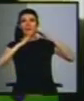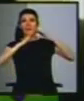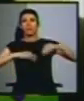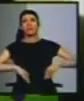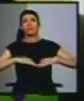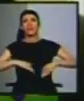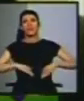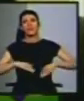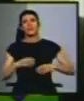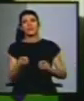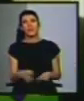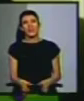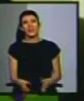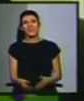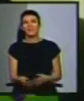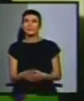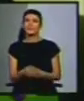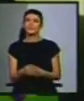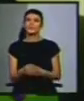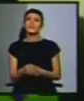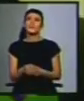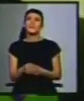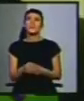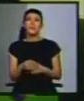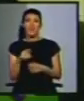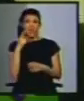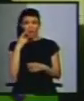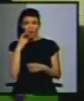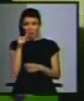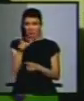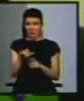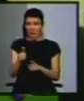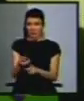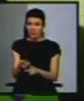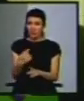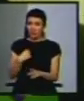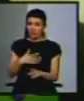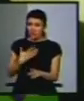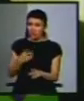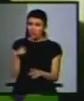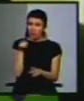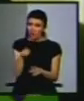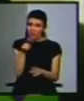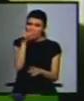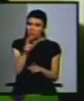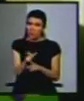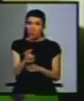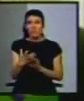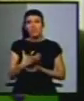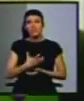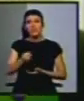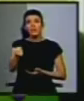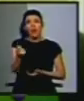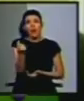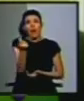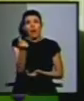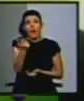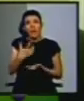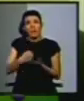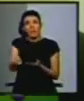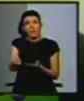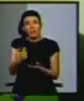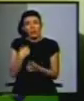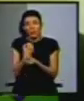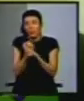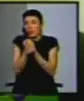pedazos. Él, para nosotros, es verdaderamente una persona que él se llevó la plata y de alguna forma no lo